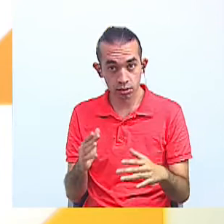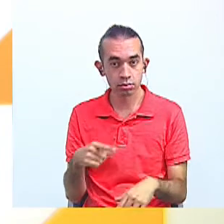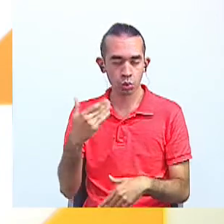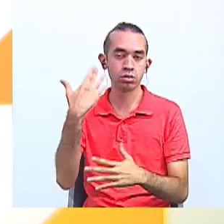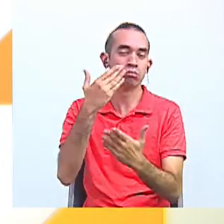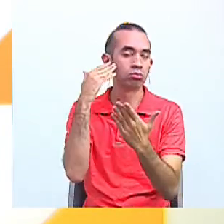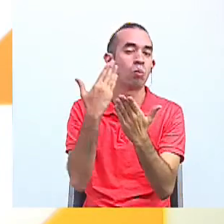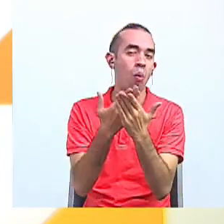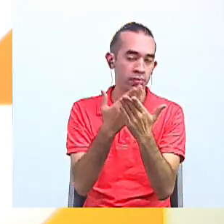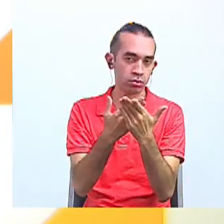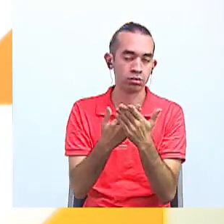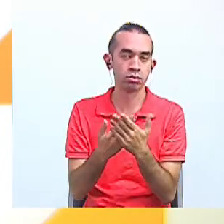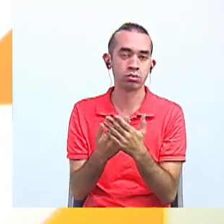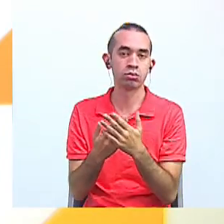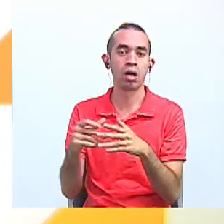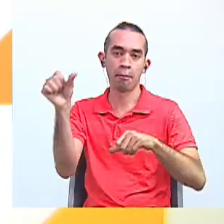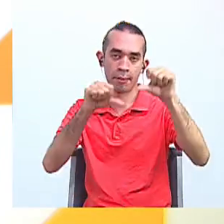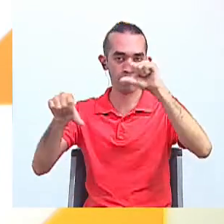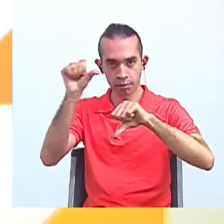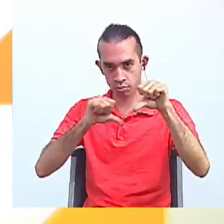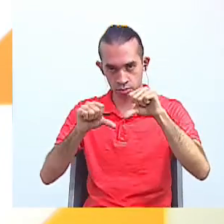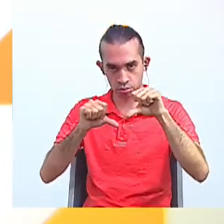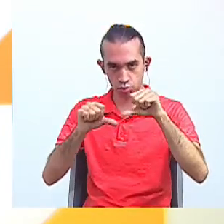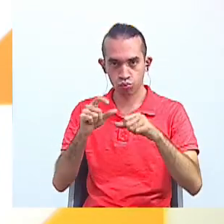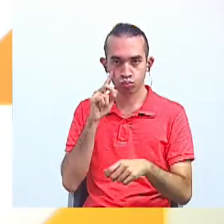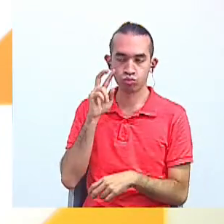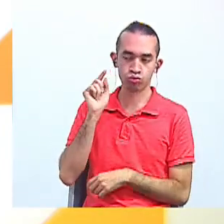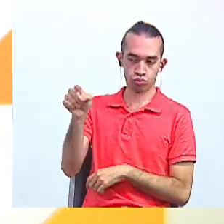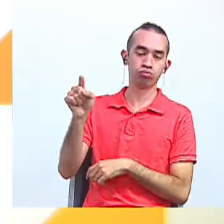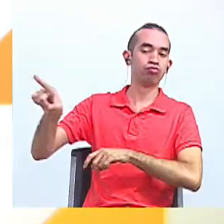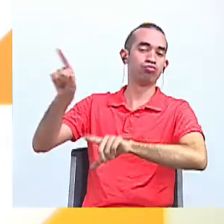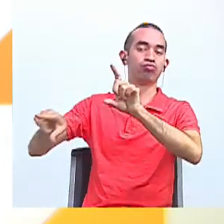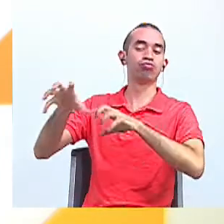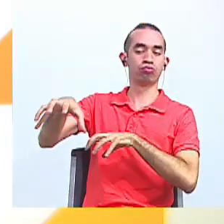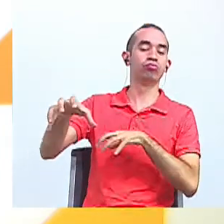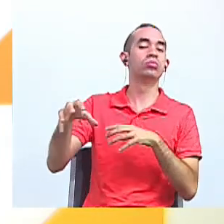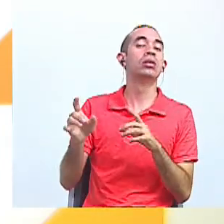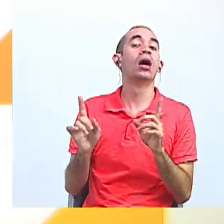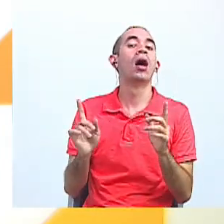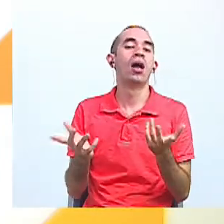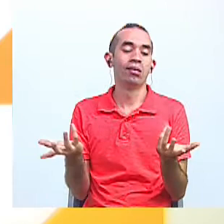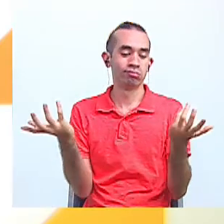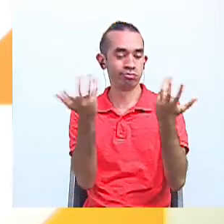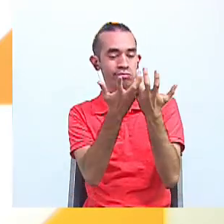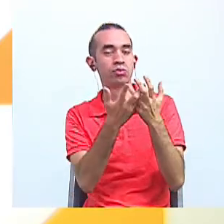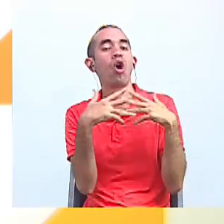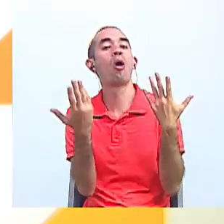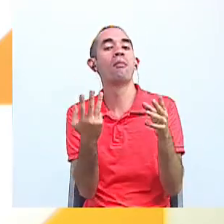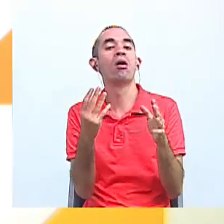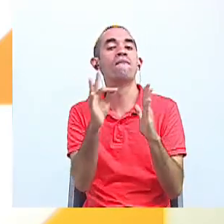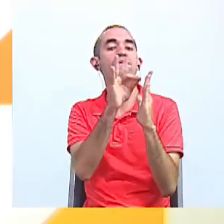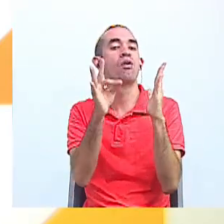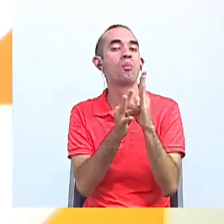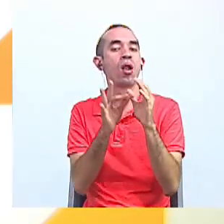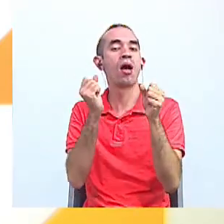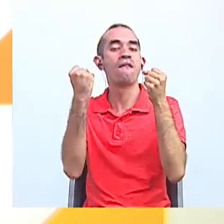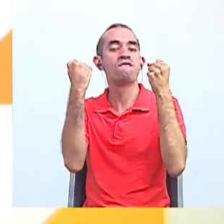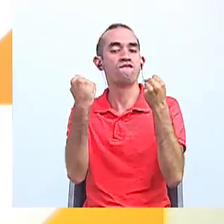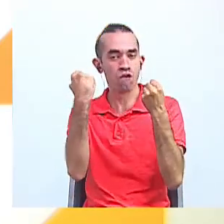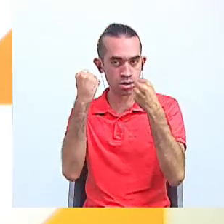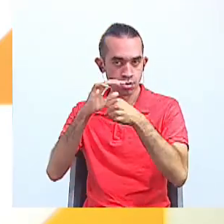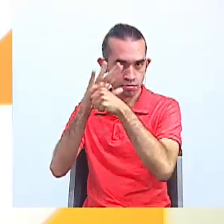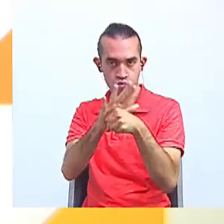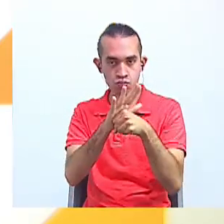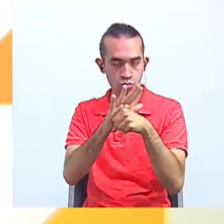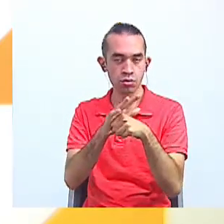comprobar esa parte experimental que se realizó en el laboratorio, pero ya por medio de la fórmula de fuerza de empuje según